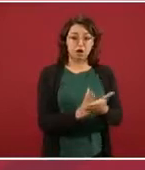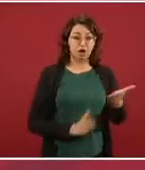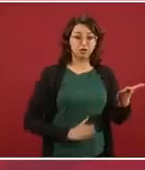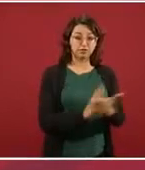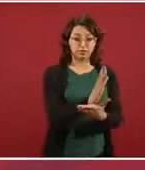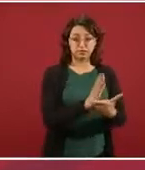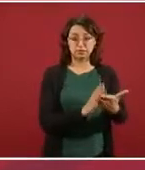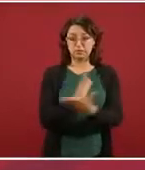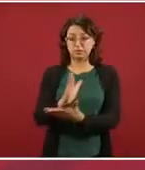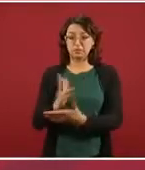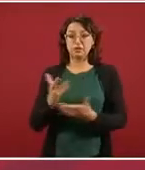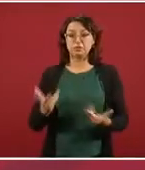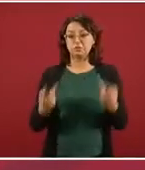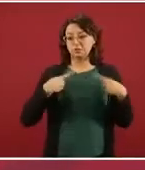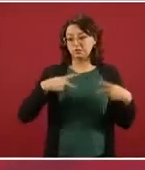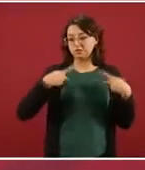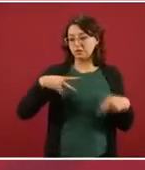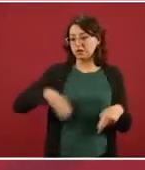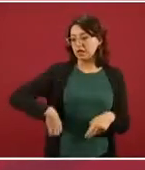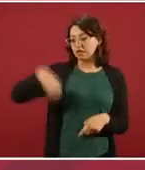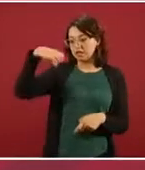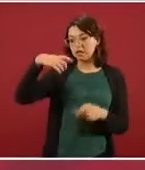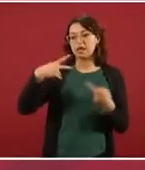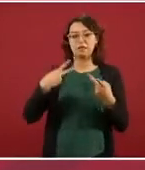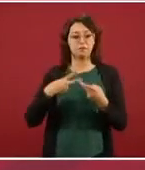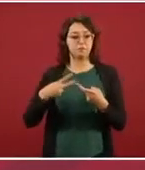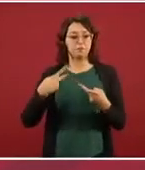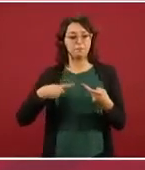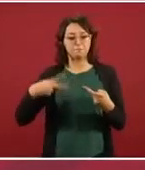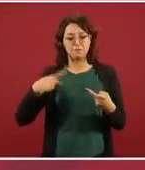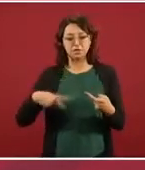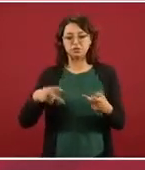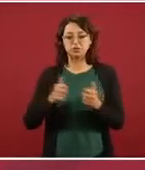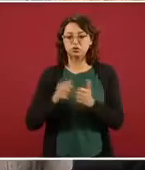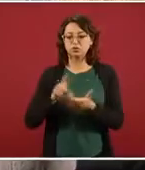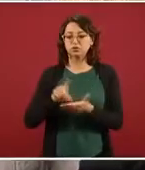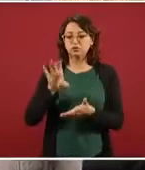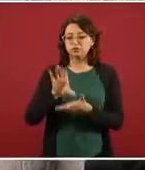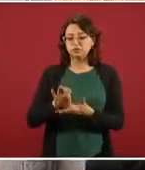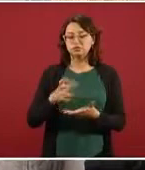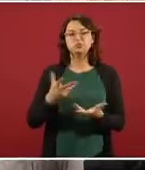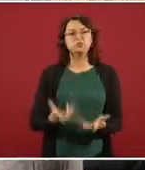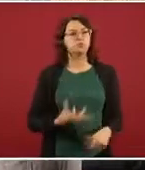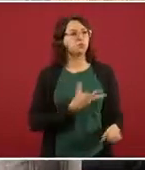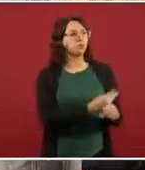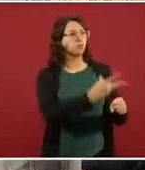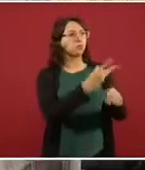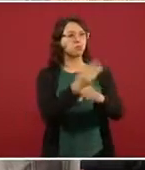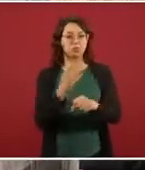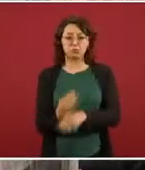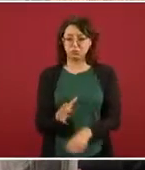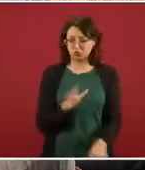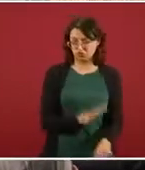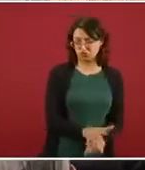considerando a las personas mayores, considerando a personas con discapacidad. No solo